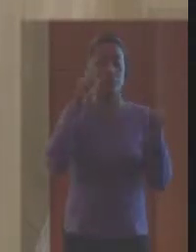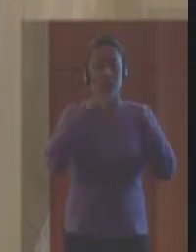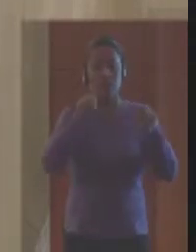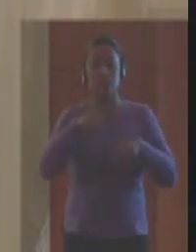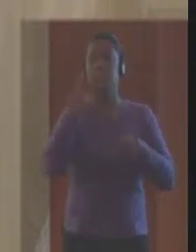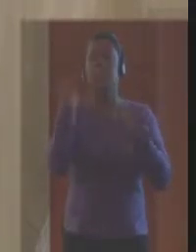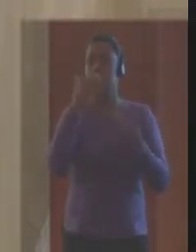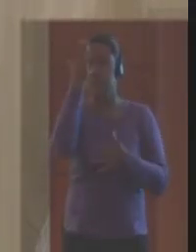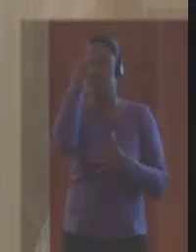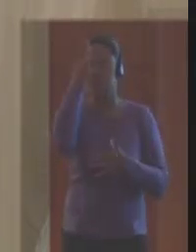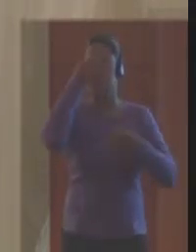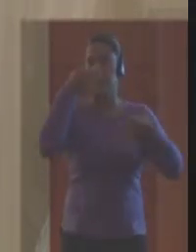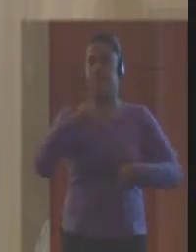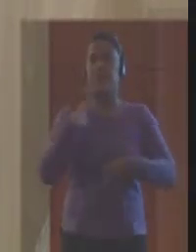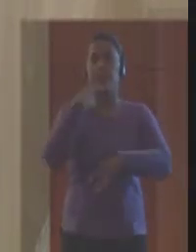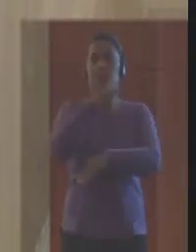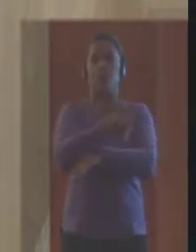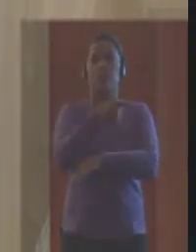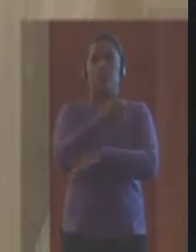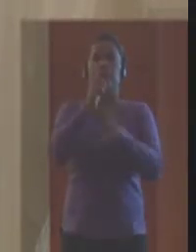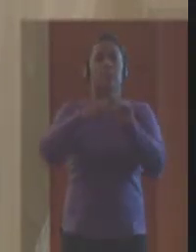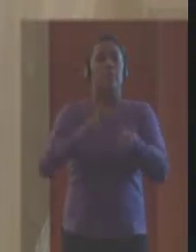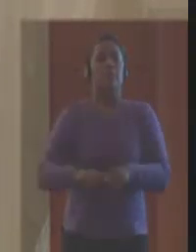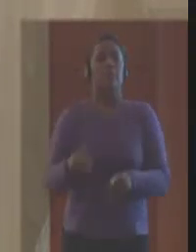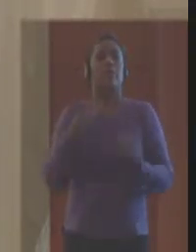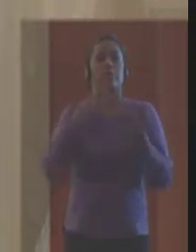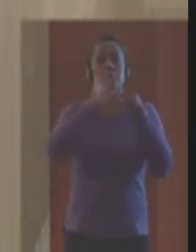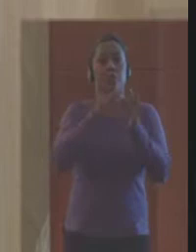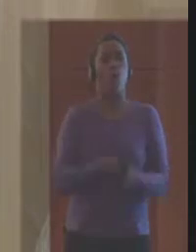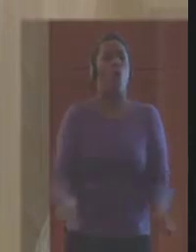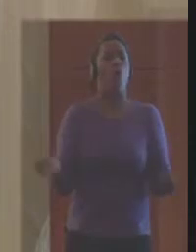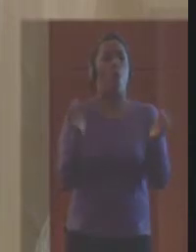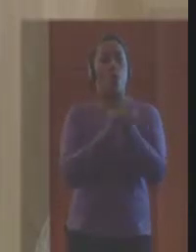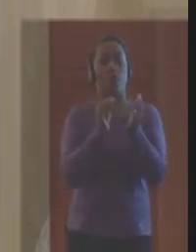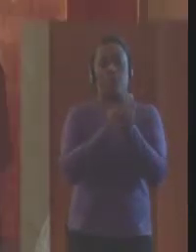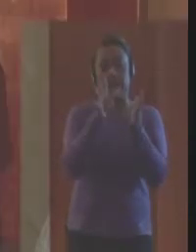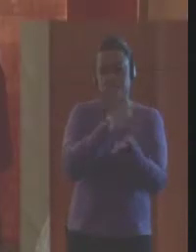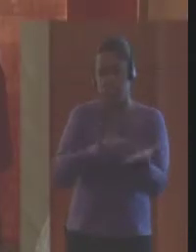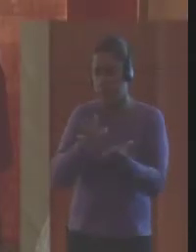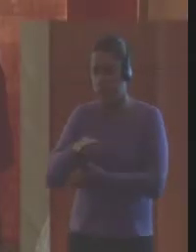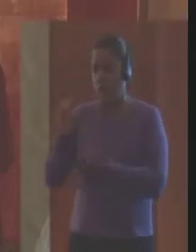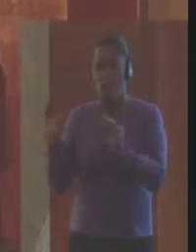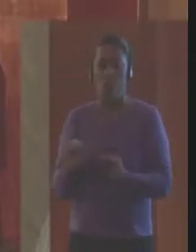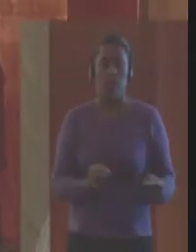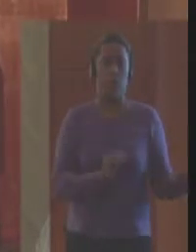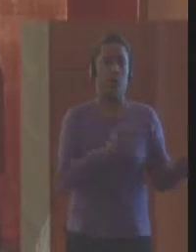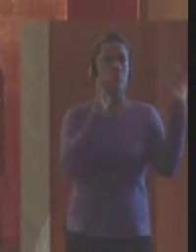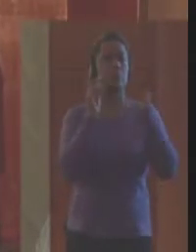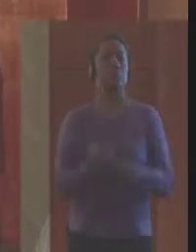de un ordenamiento del territorio, sino de un reordenamiento del territorio. Pero aún más